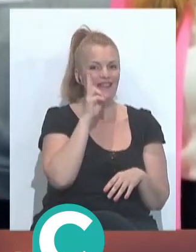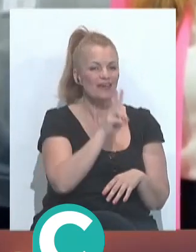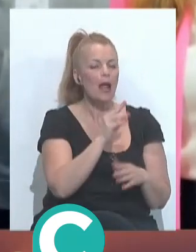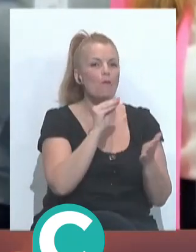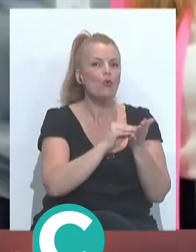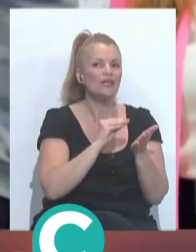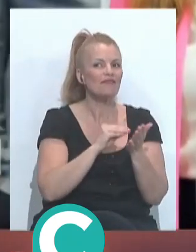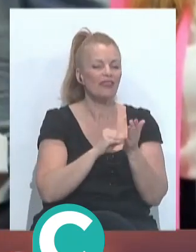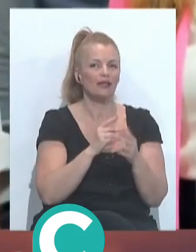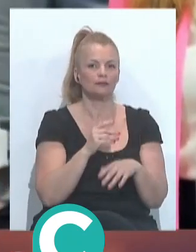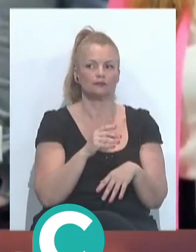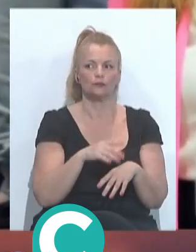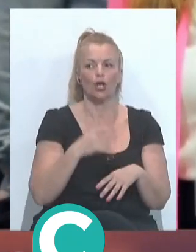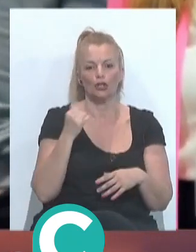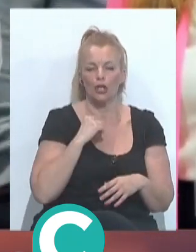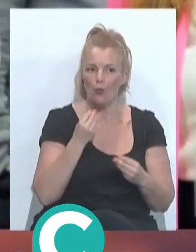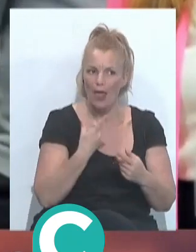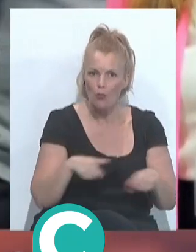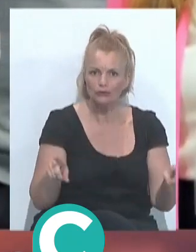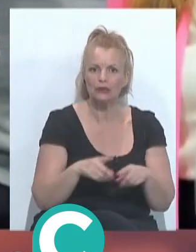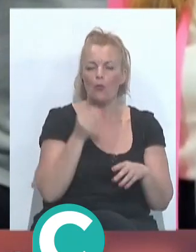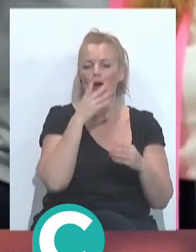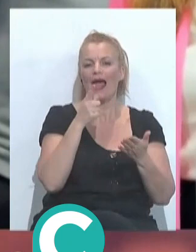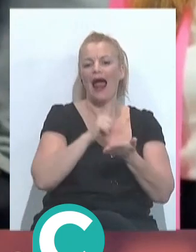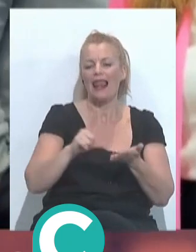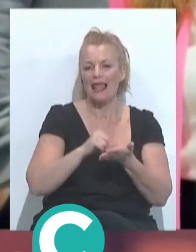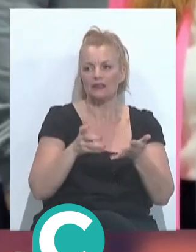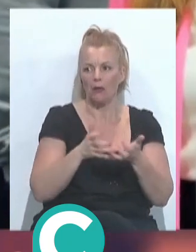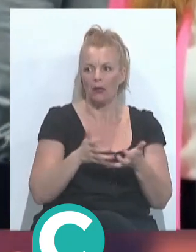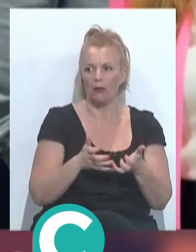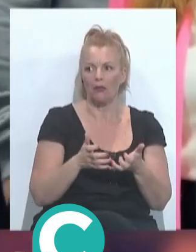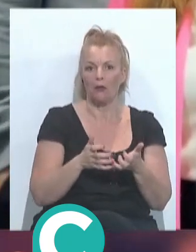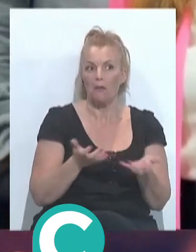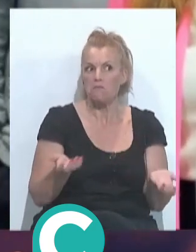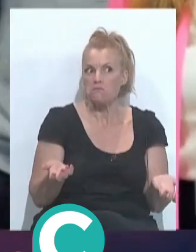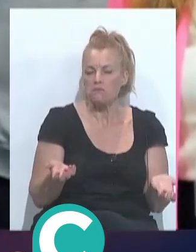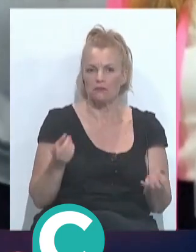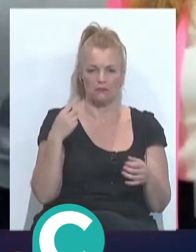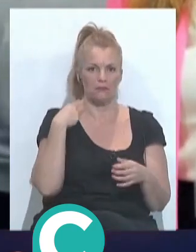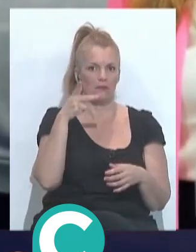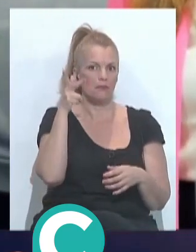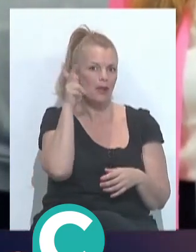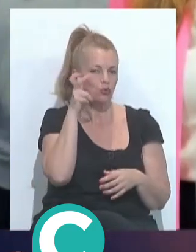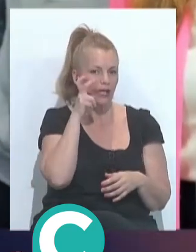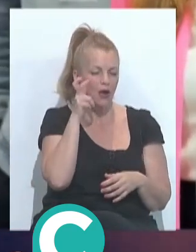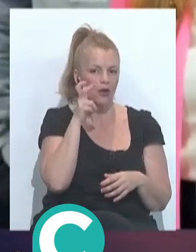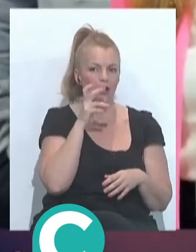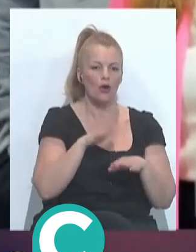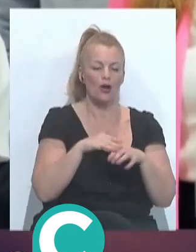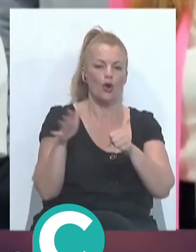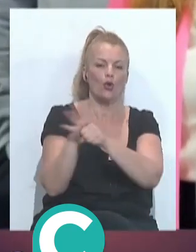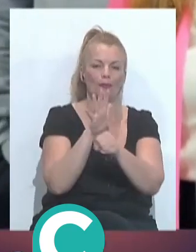mira muchas veces con otra, De tiene que tener una buena música o tiene que tener una buena letra. Tú lo escuchas y tú dices, me he quedado porque... No los que estamos allí, como tú dices, cubriendo